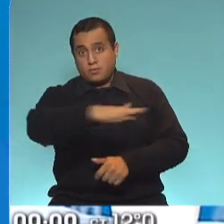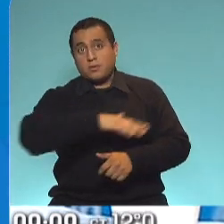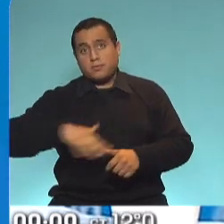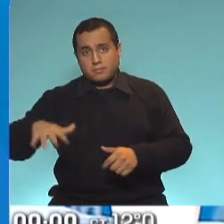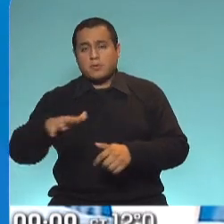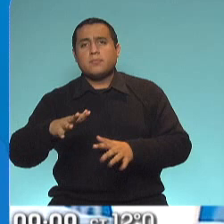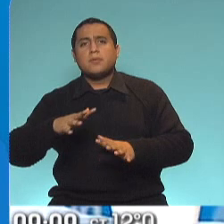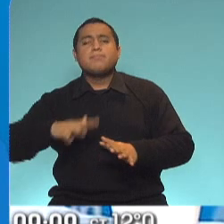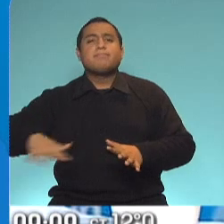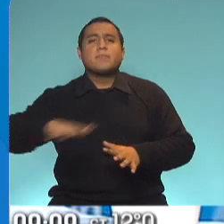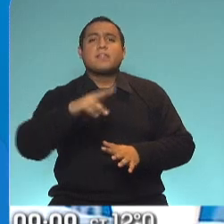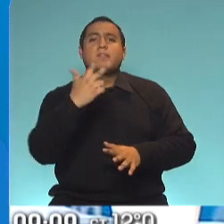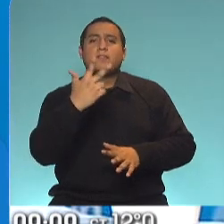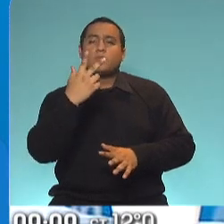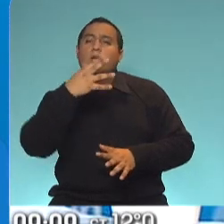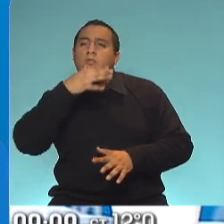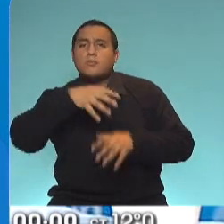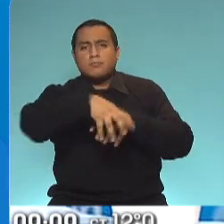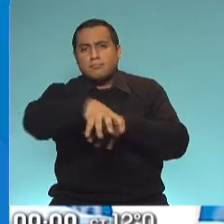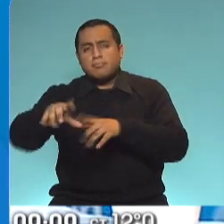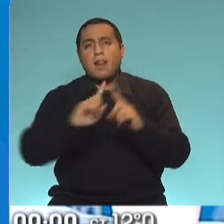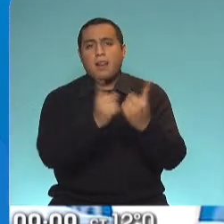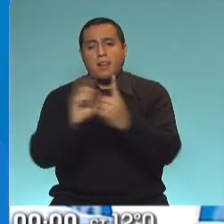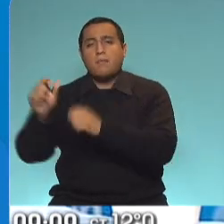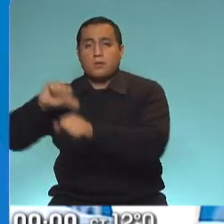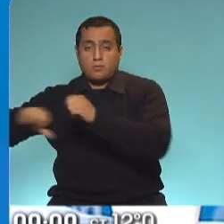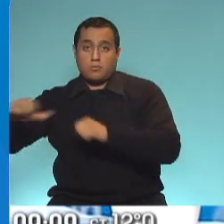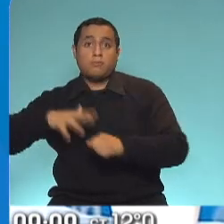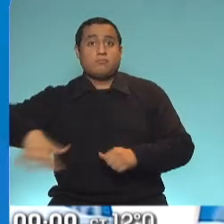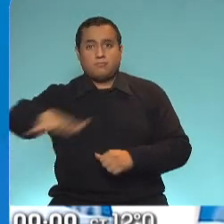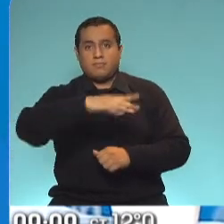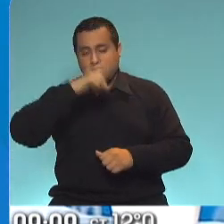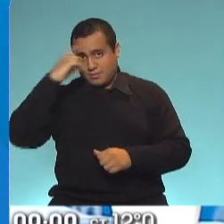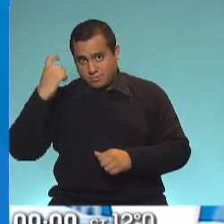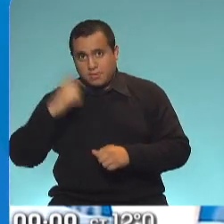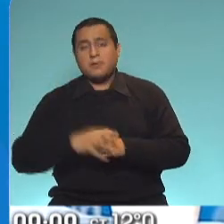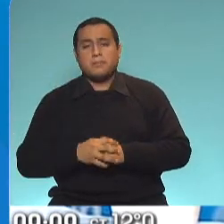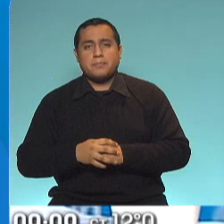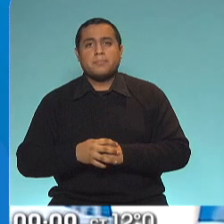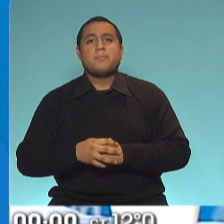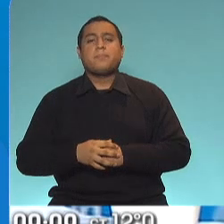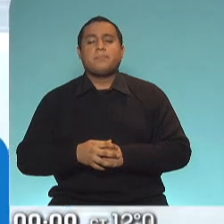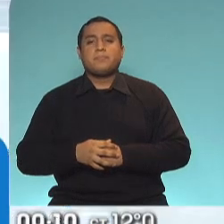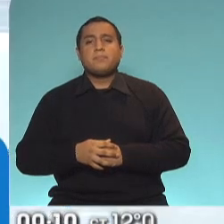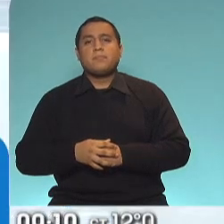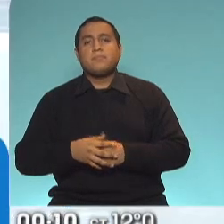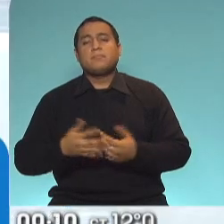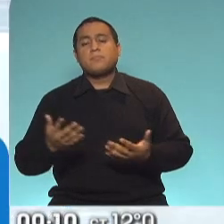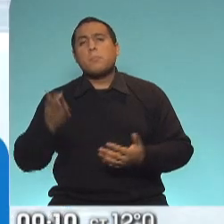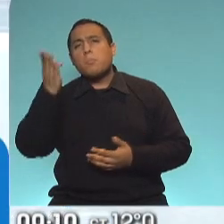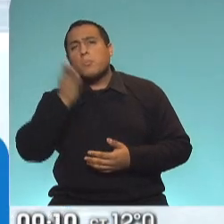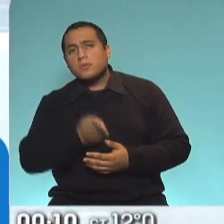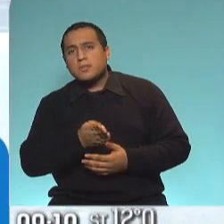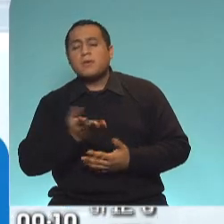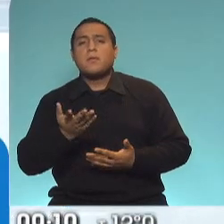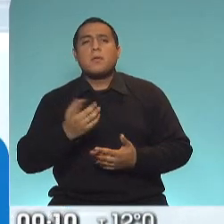de 314 laboratorios a nivel nacional, demostrando la descentralización de las capacidades diagnósticas y un